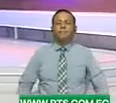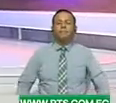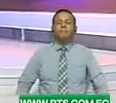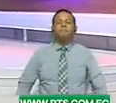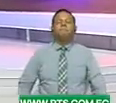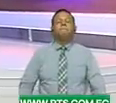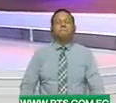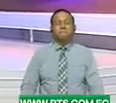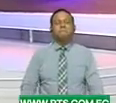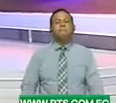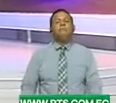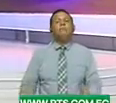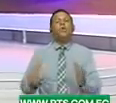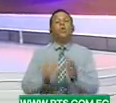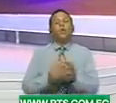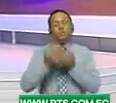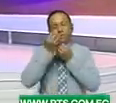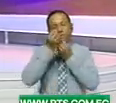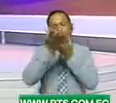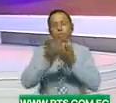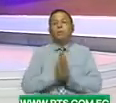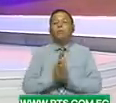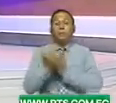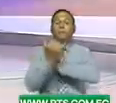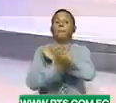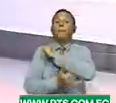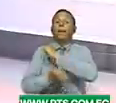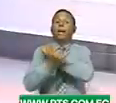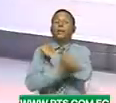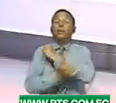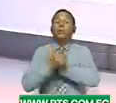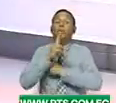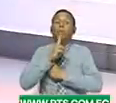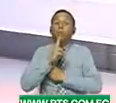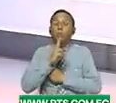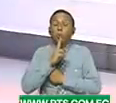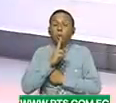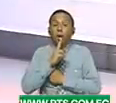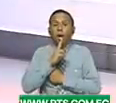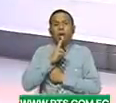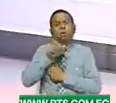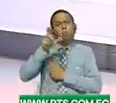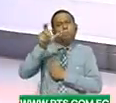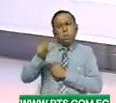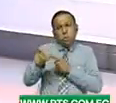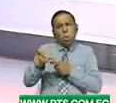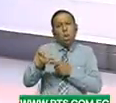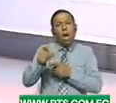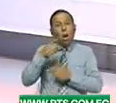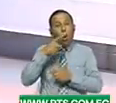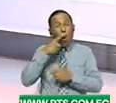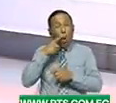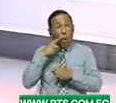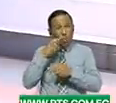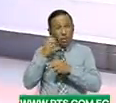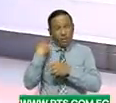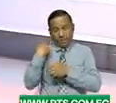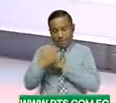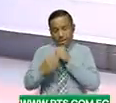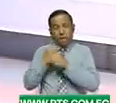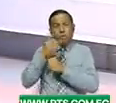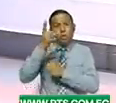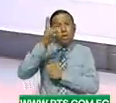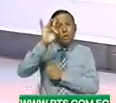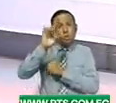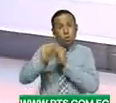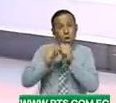Y bien, vamos con lo anunciado, amigos. En Honduras detienen a un universitario de 18 años por presunta